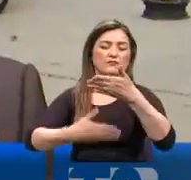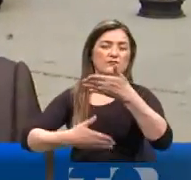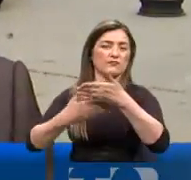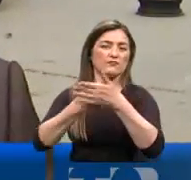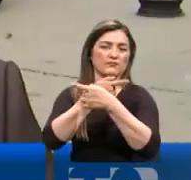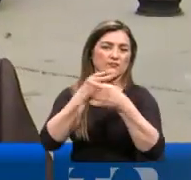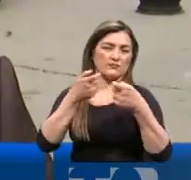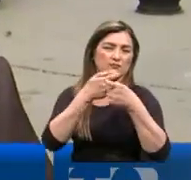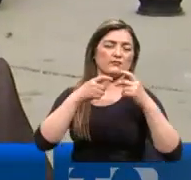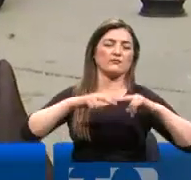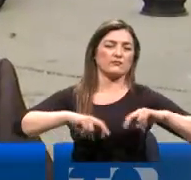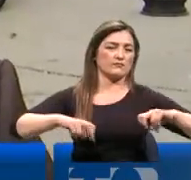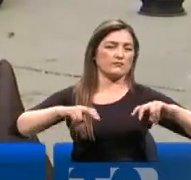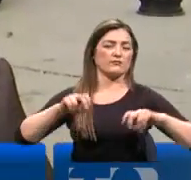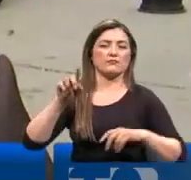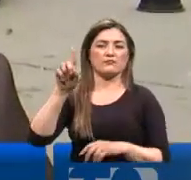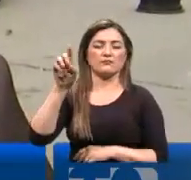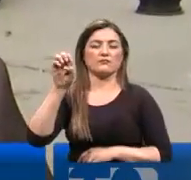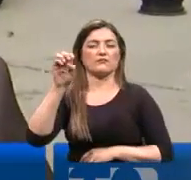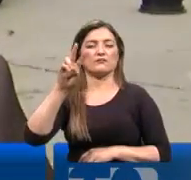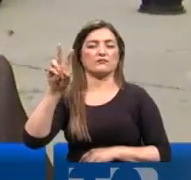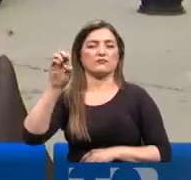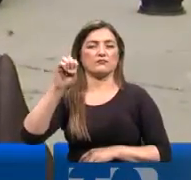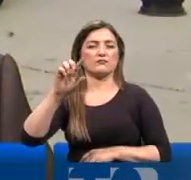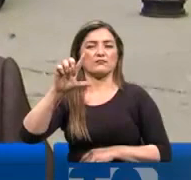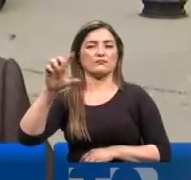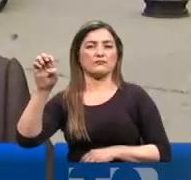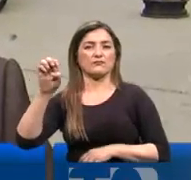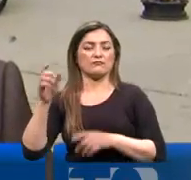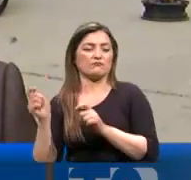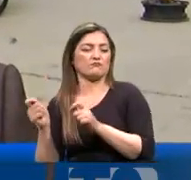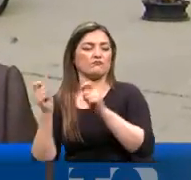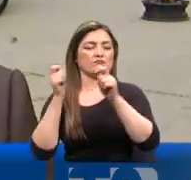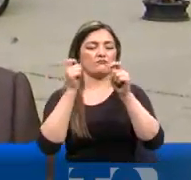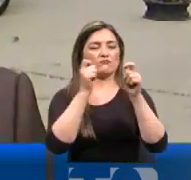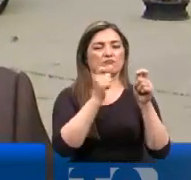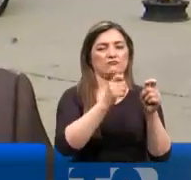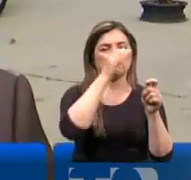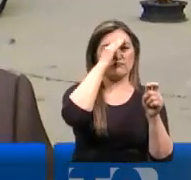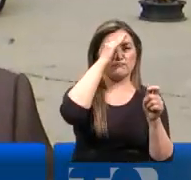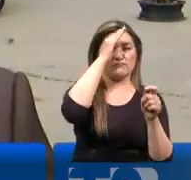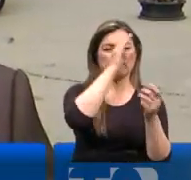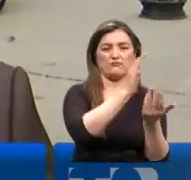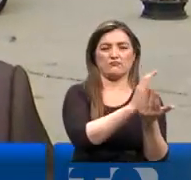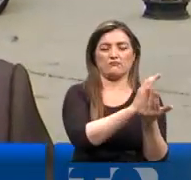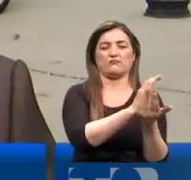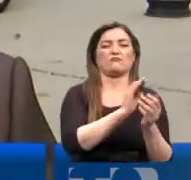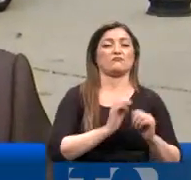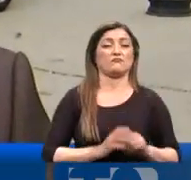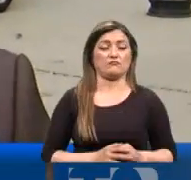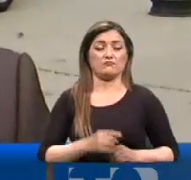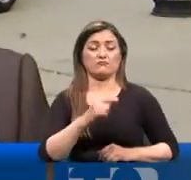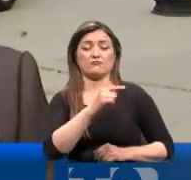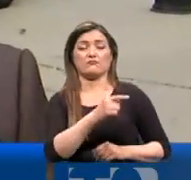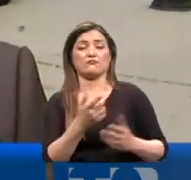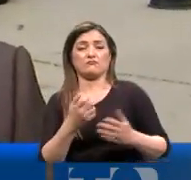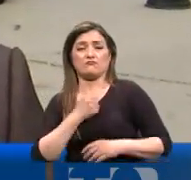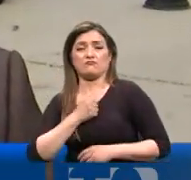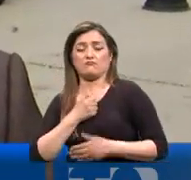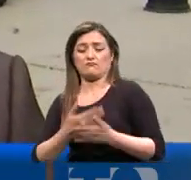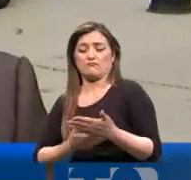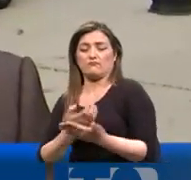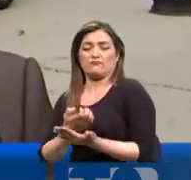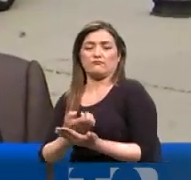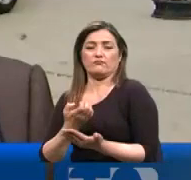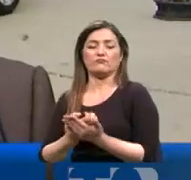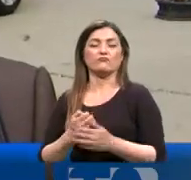parte de Cevale a la ISPOL, referente haciendo conocer que ellos eran tenedores de bonos cuando